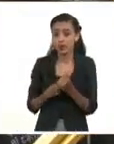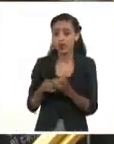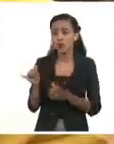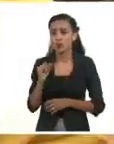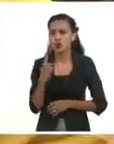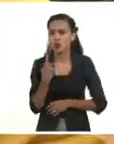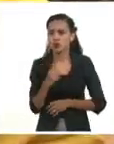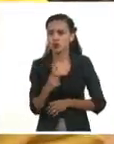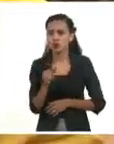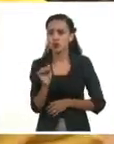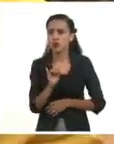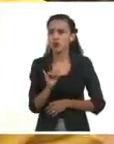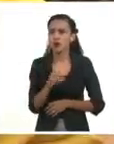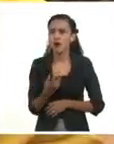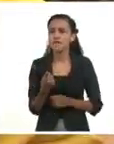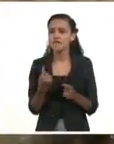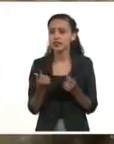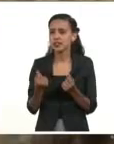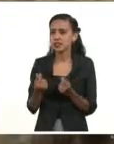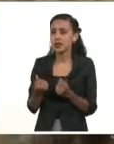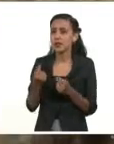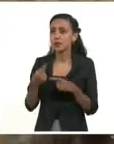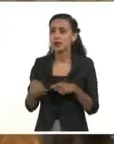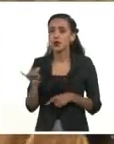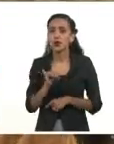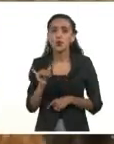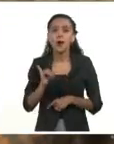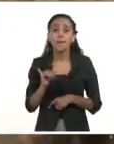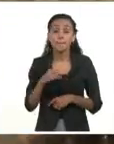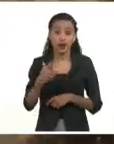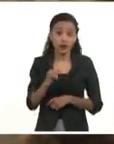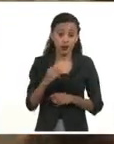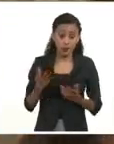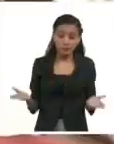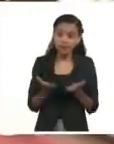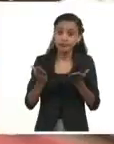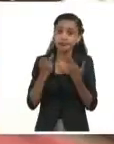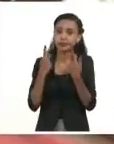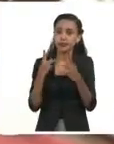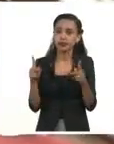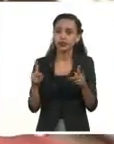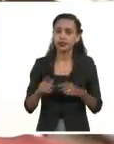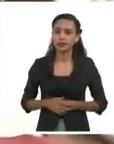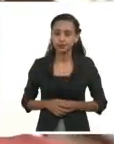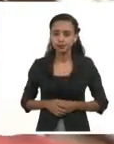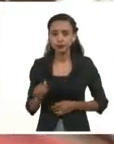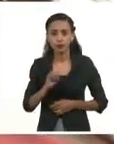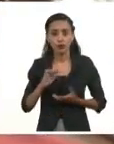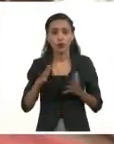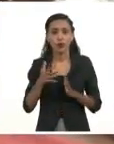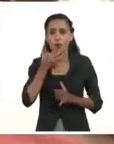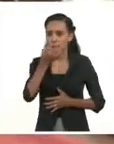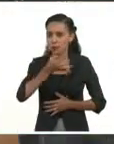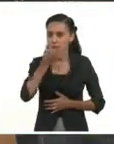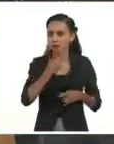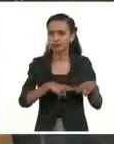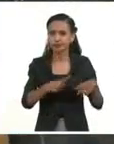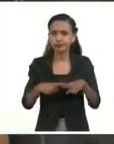sólo desde el punto de vista financiero sino también para su realización profesional de igual forma se expusieron argumentos